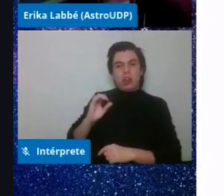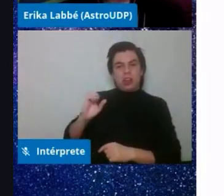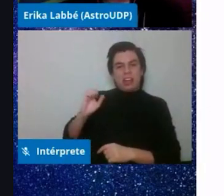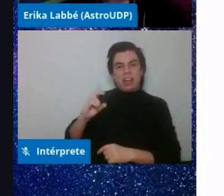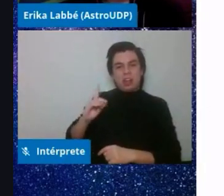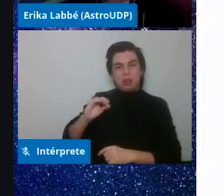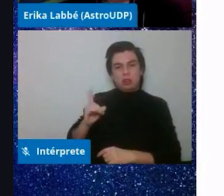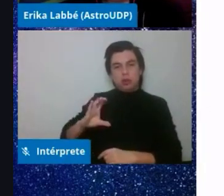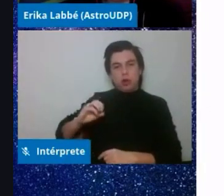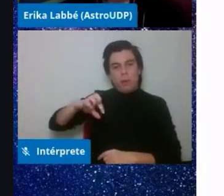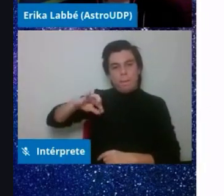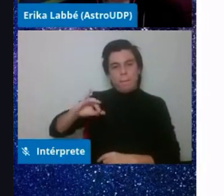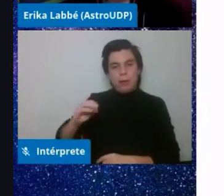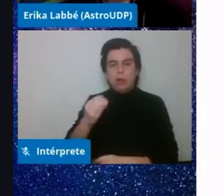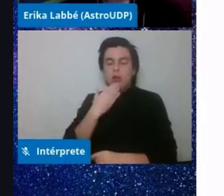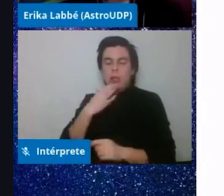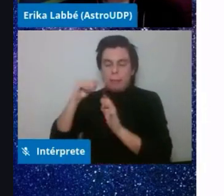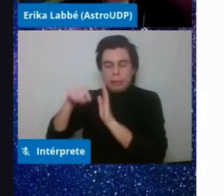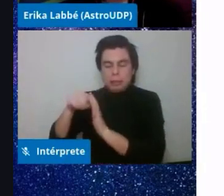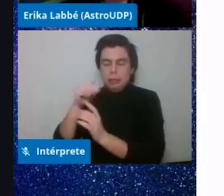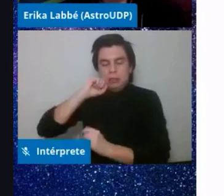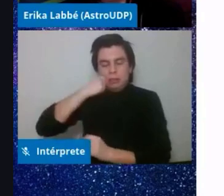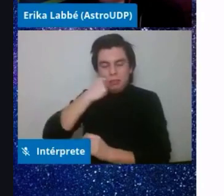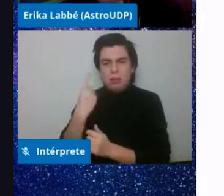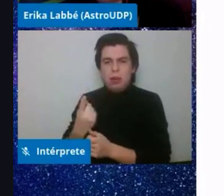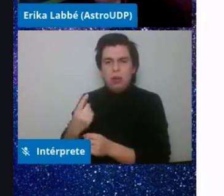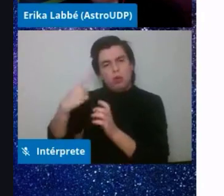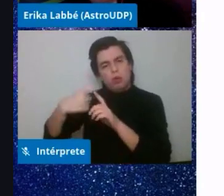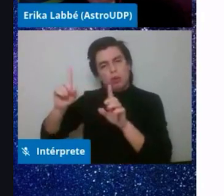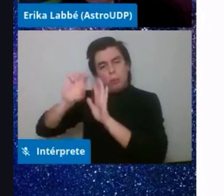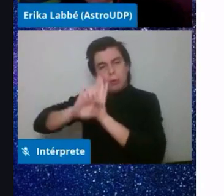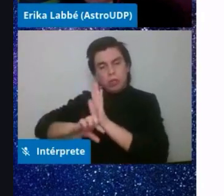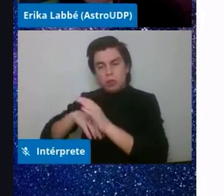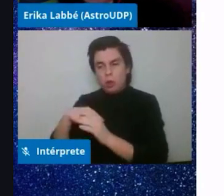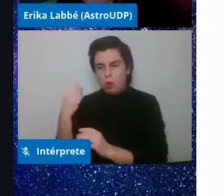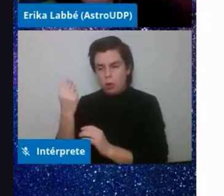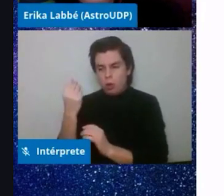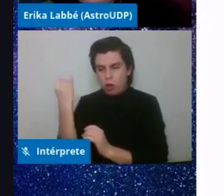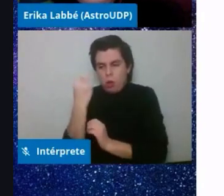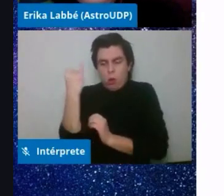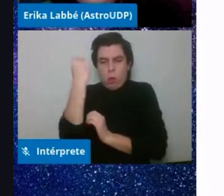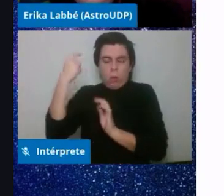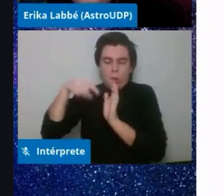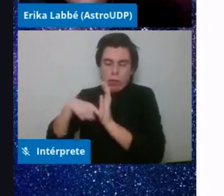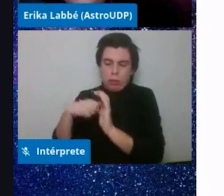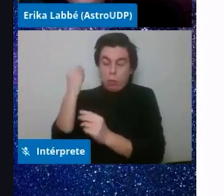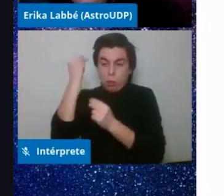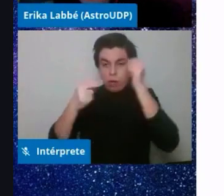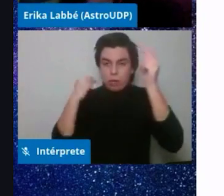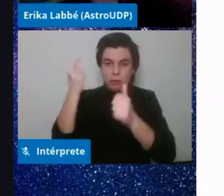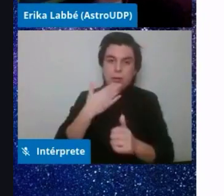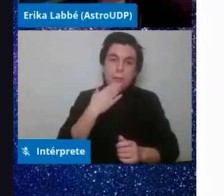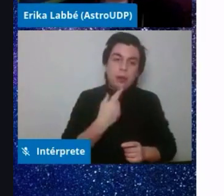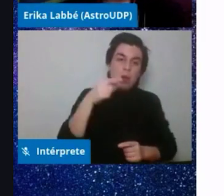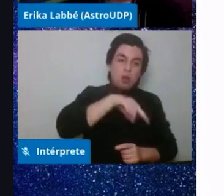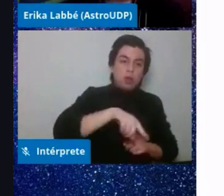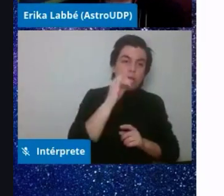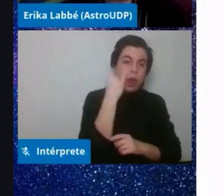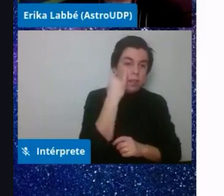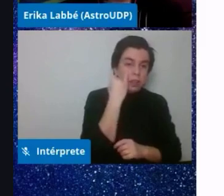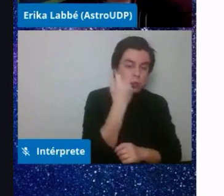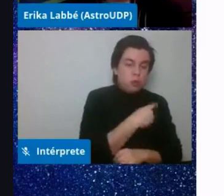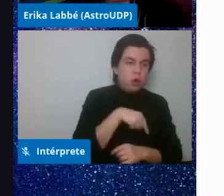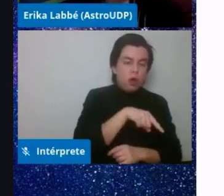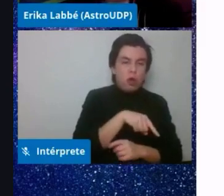creativo. Está, no sé cuáles me estoy dejando de mencionar. El Instituto de Física y Astronomía de